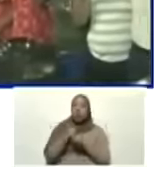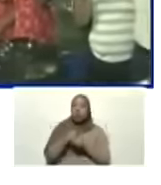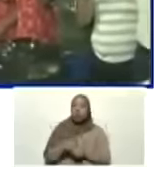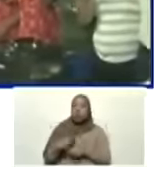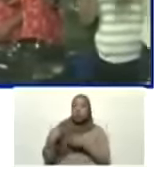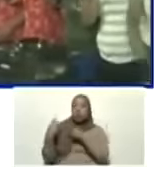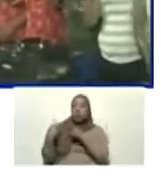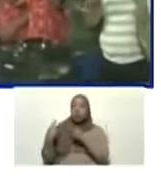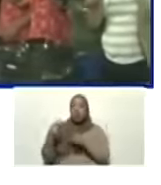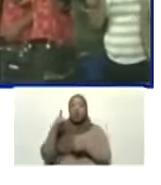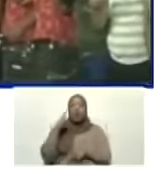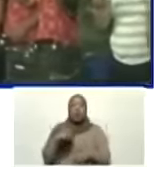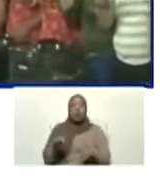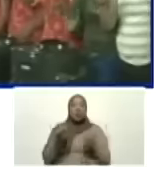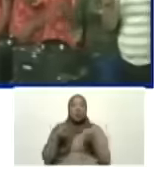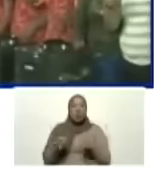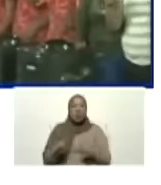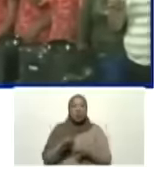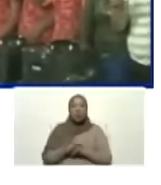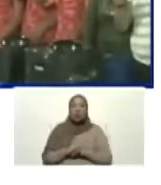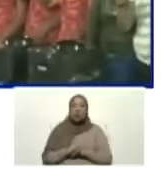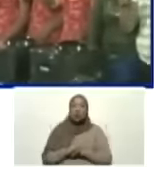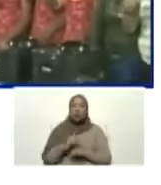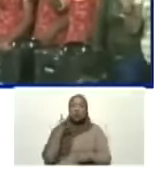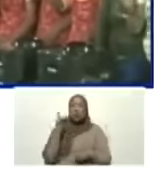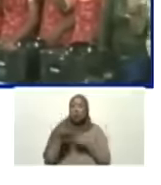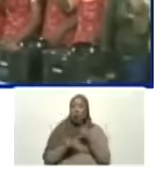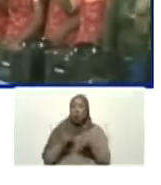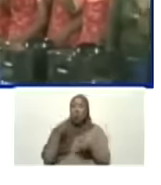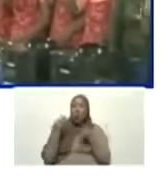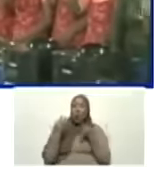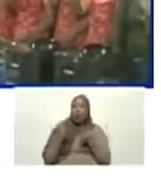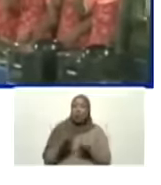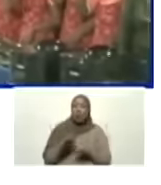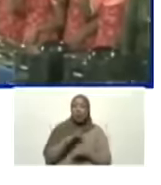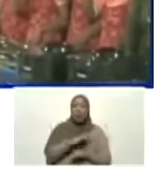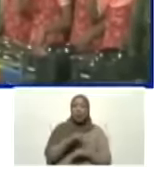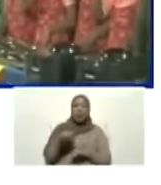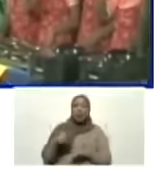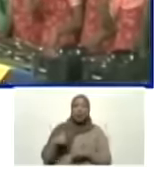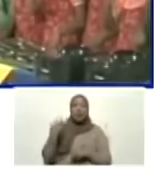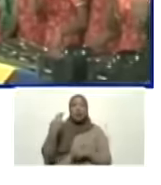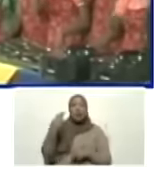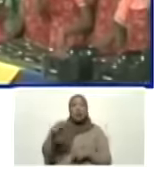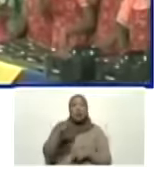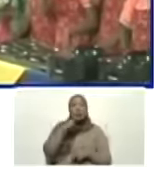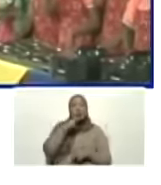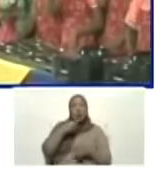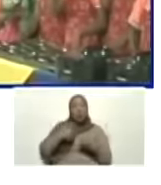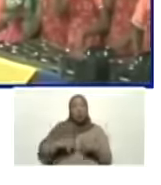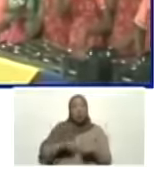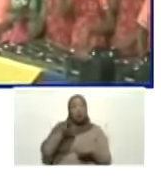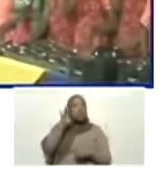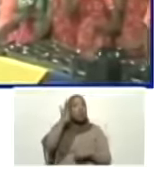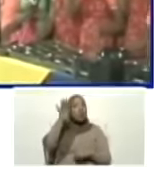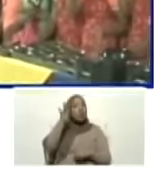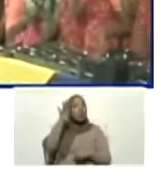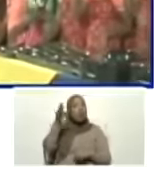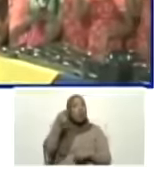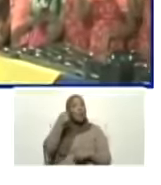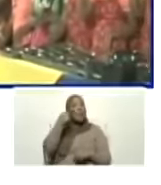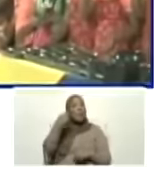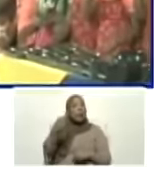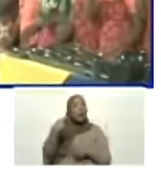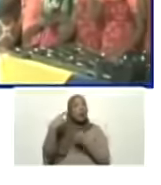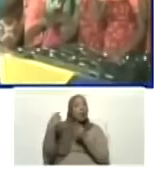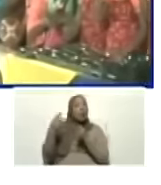Menos mal que esto se puede grabar y dentro de 100 años podrán sacarlo, los nietos de nuestros nietos. Y van a decir, ¿se